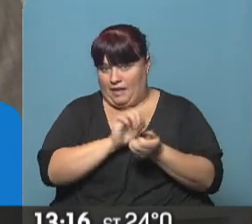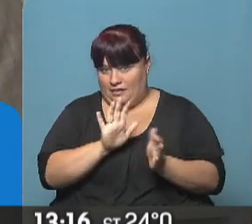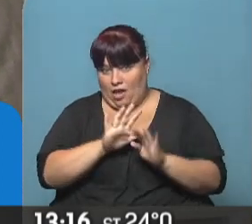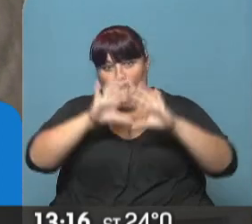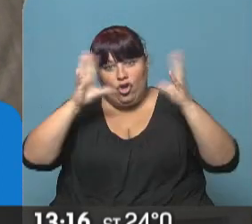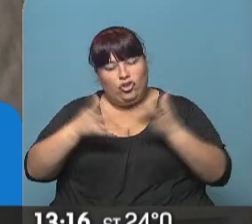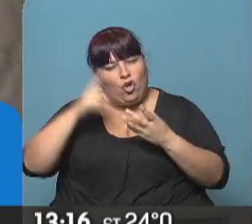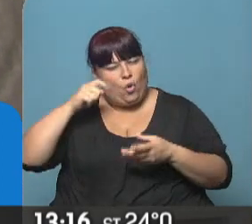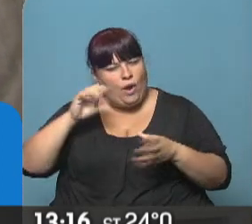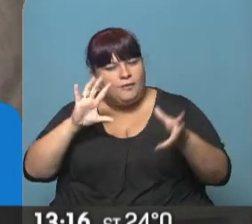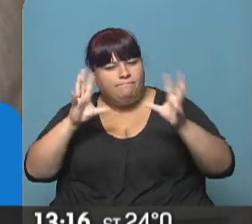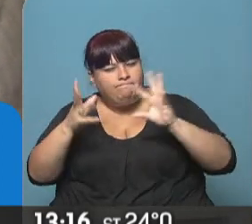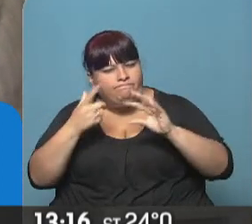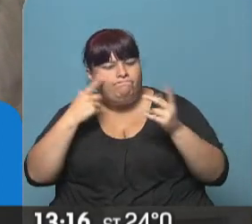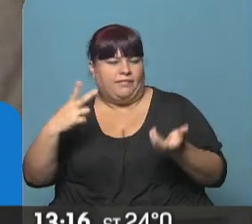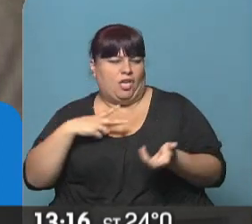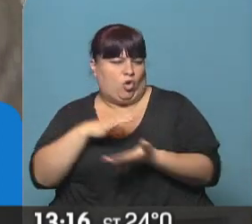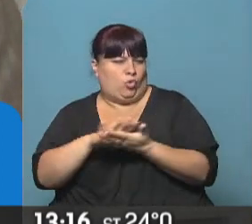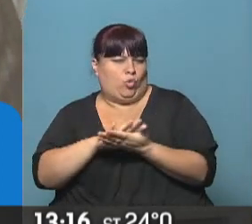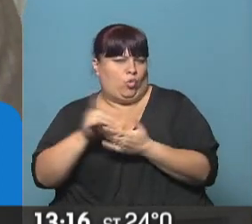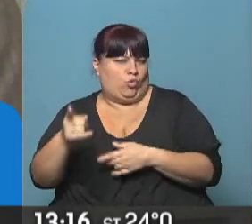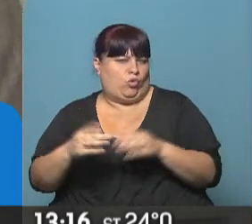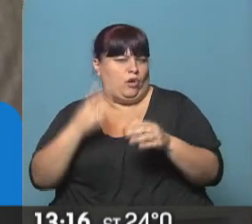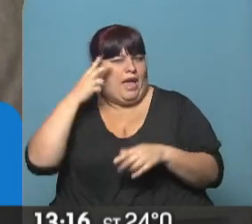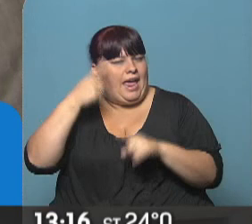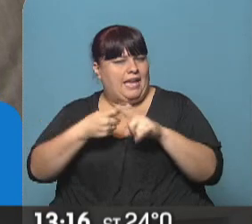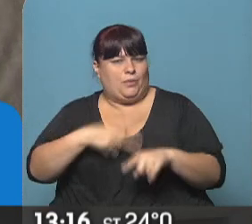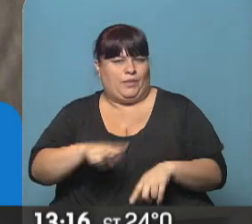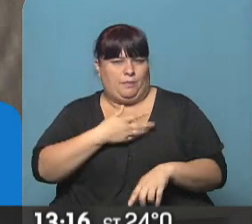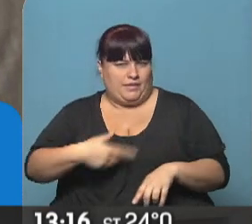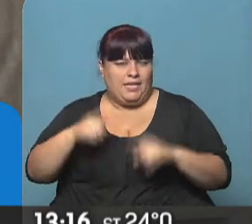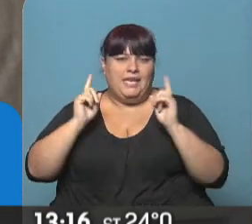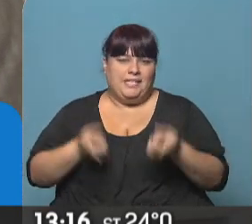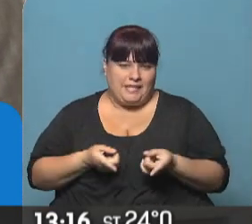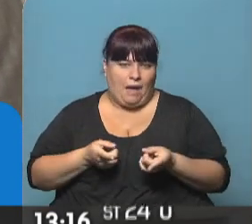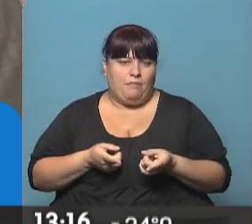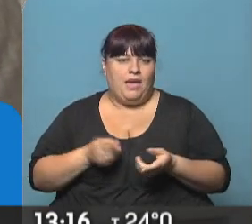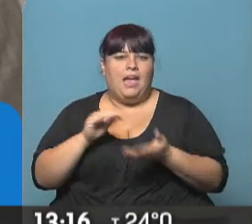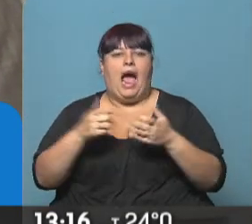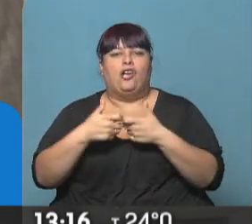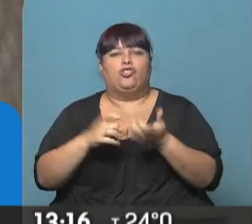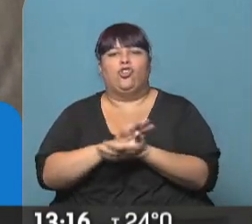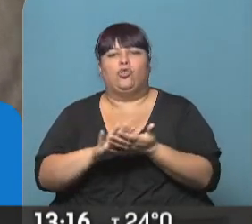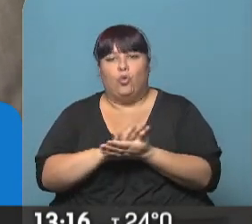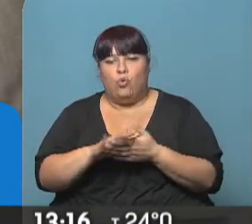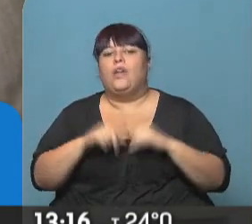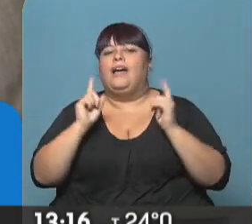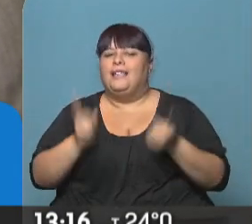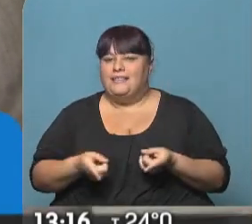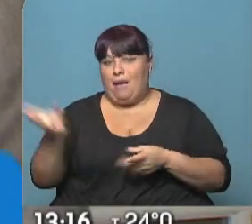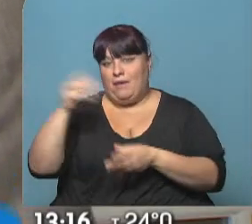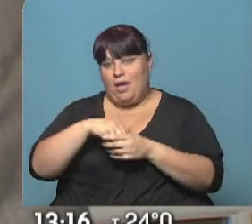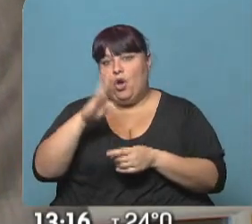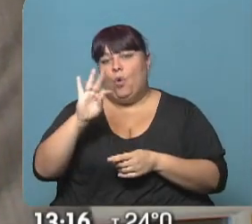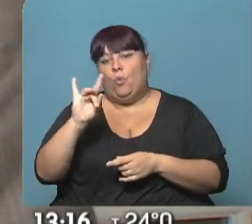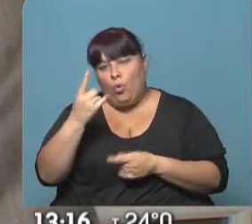Todo eso el juez ve configurado, el enriquecimiento ilícito en cabeza del ex vicepresidente y además la figura de asociación ilícita, donde también lo hace parte a